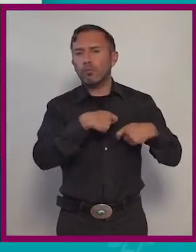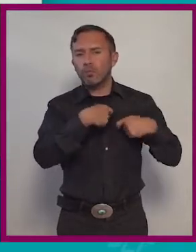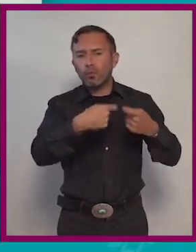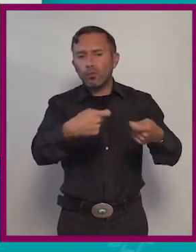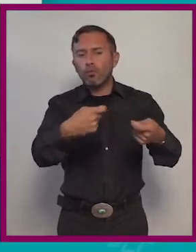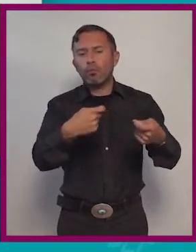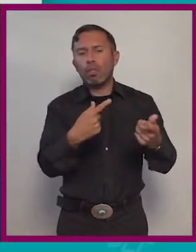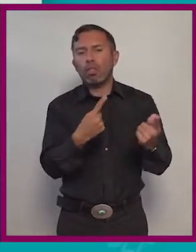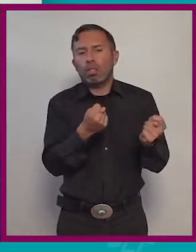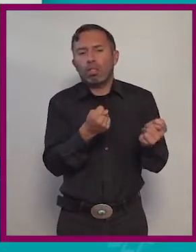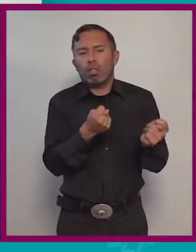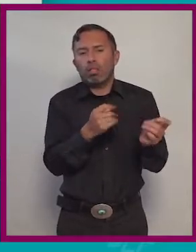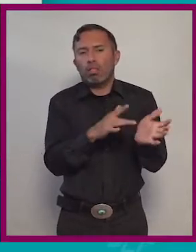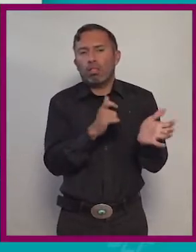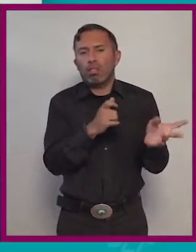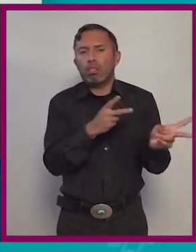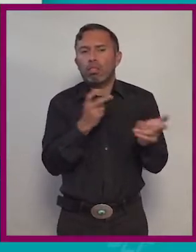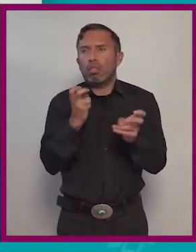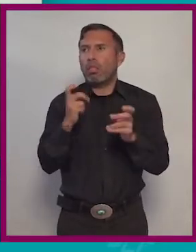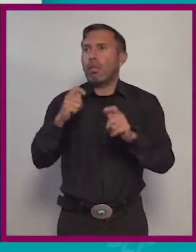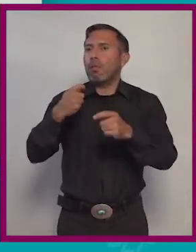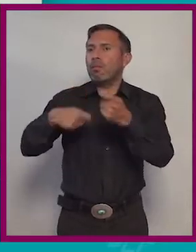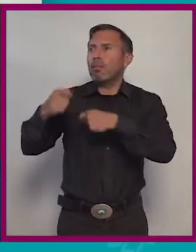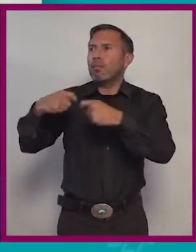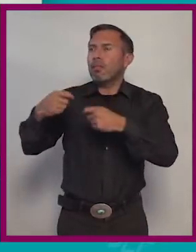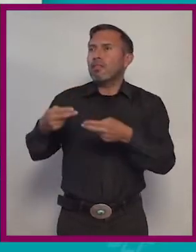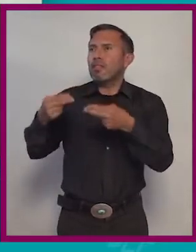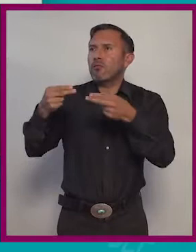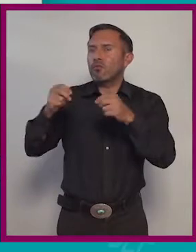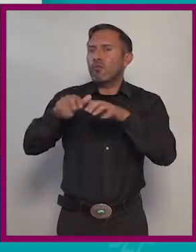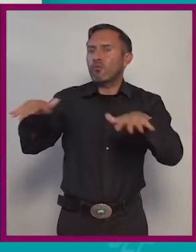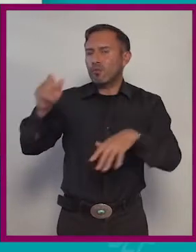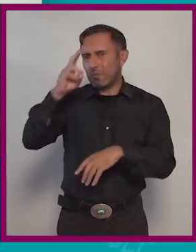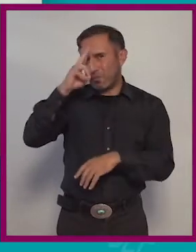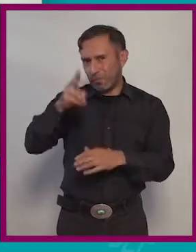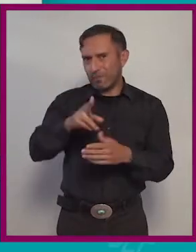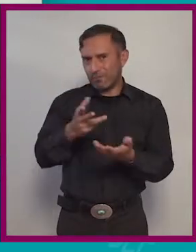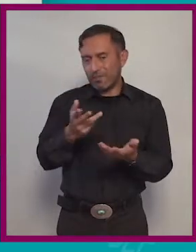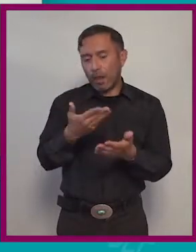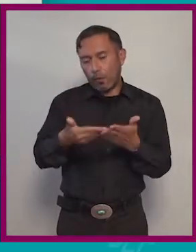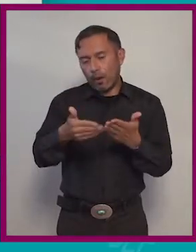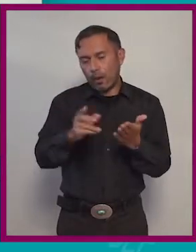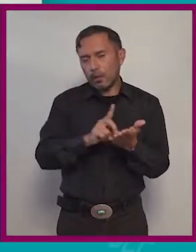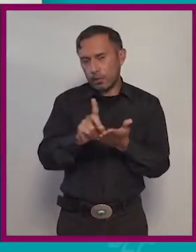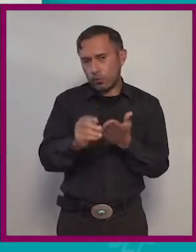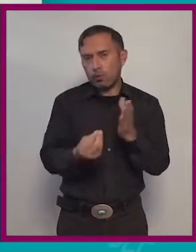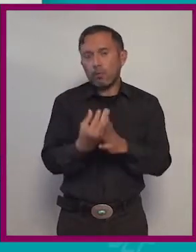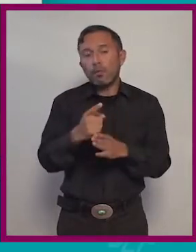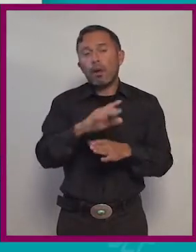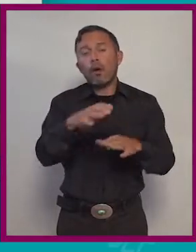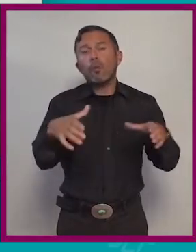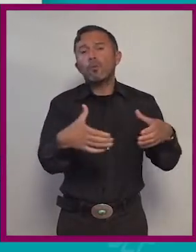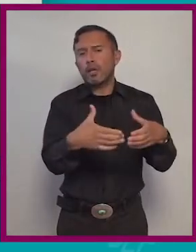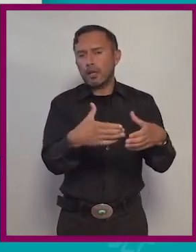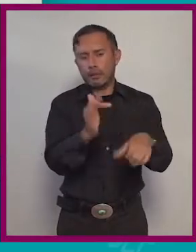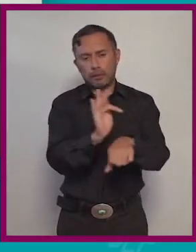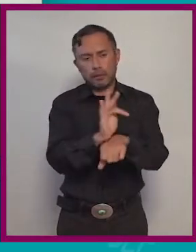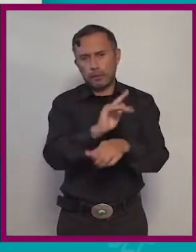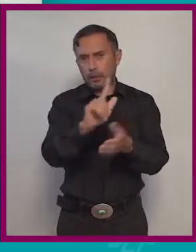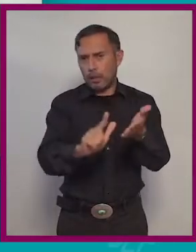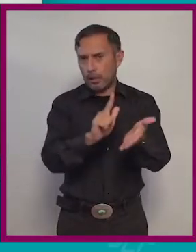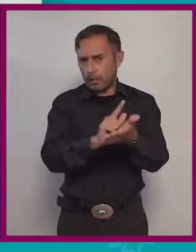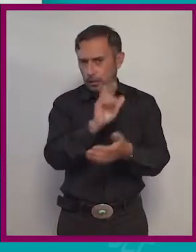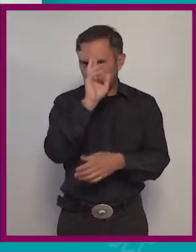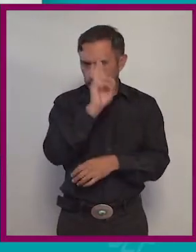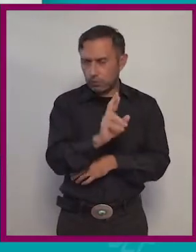comercial. Entonces, lo que están amparando y protegiendo ahorita en términos de la legislación actual a estas comunidades es exclusivamente